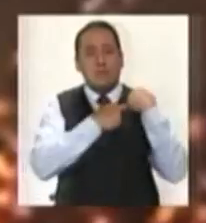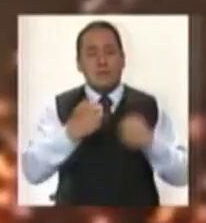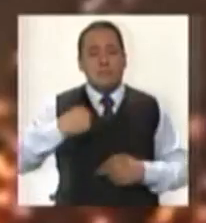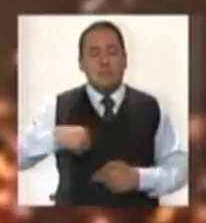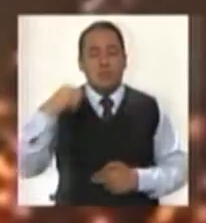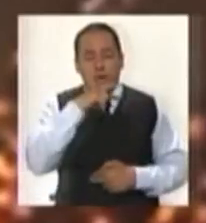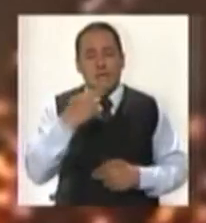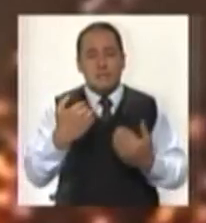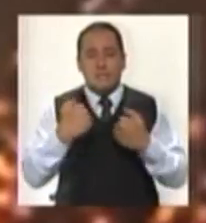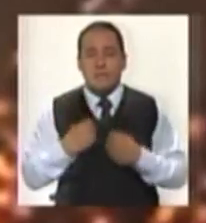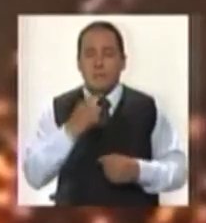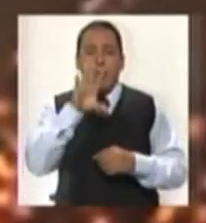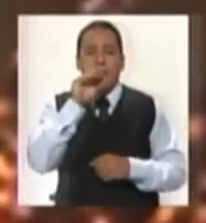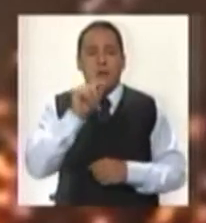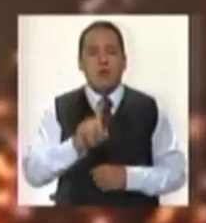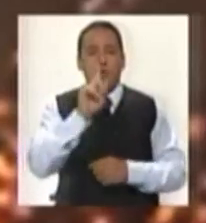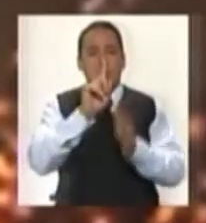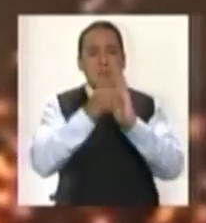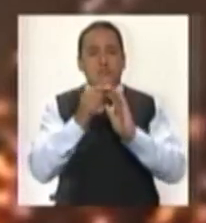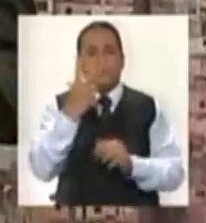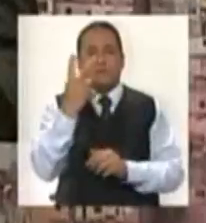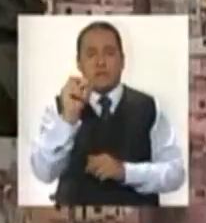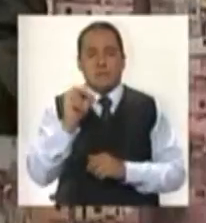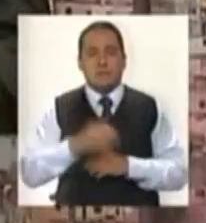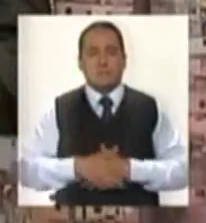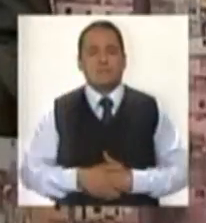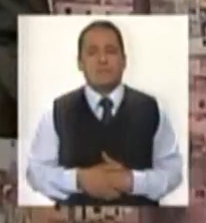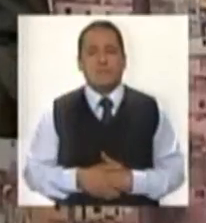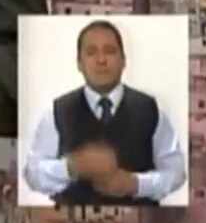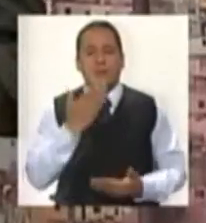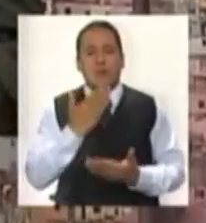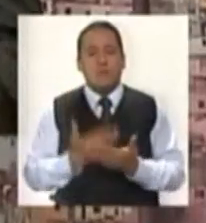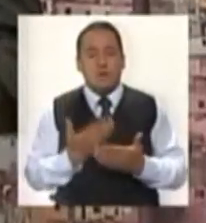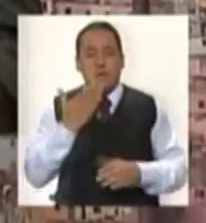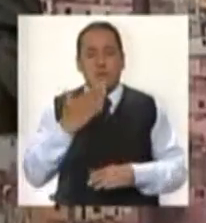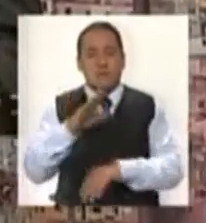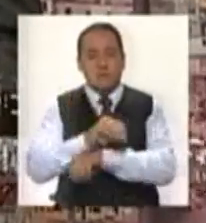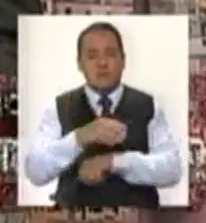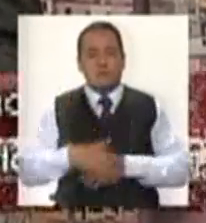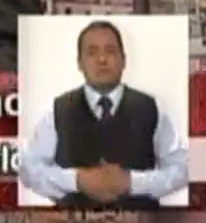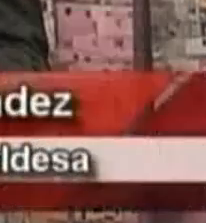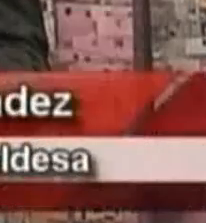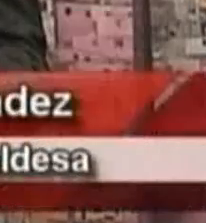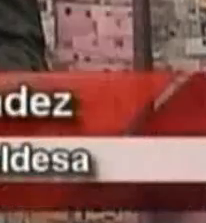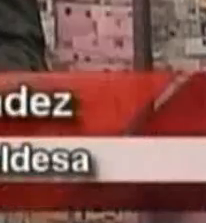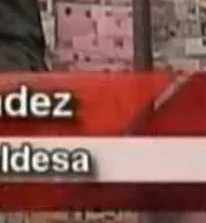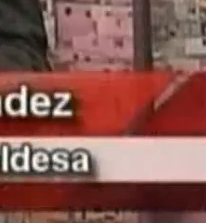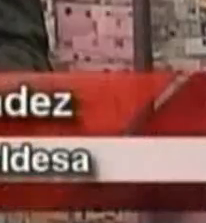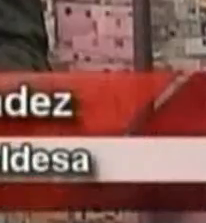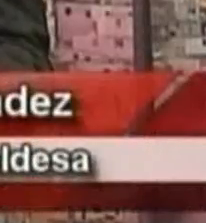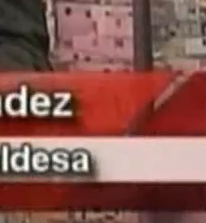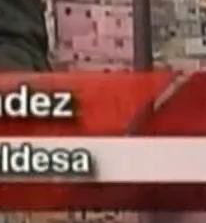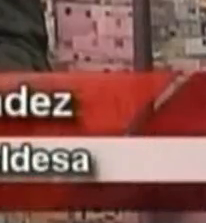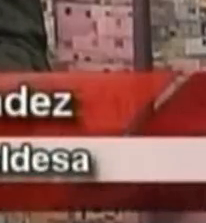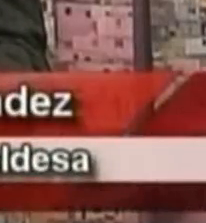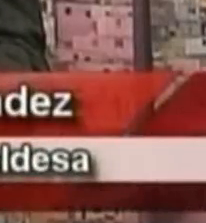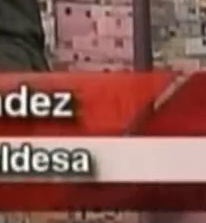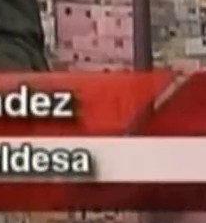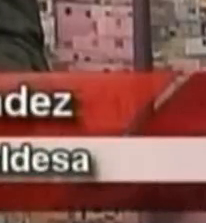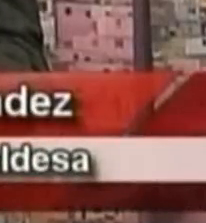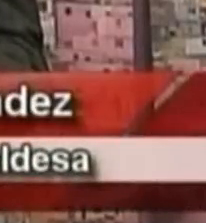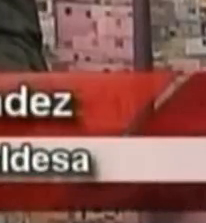alcaldesa, tiene para su comentario 1:30. Buenos días, Federico. Buenos días, buenas noches, perdón, señora Juárez.